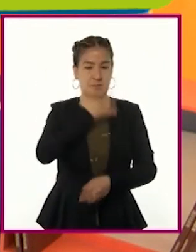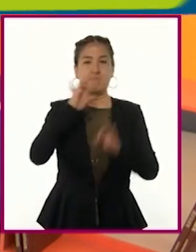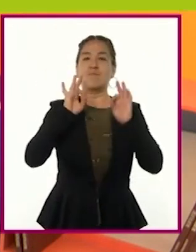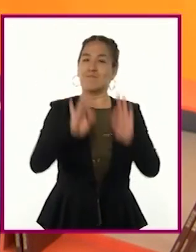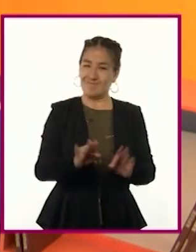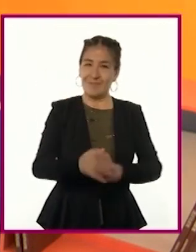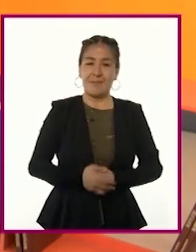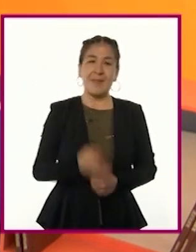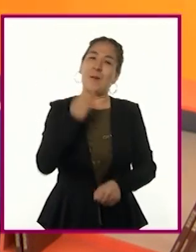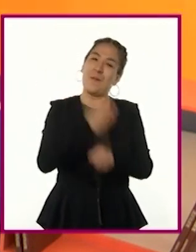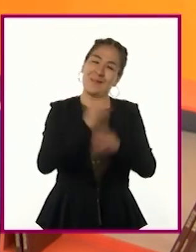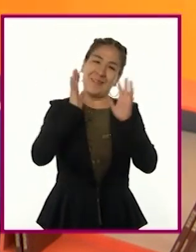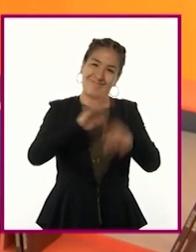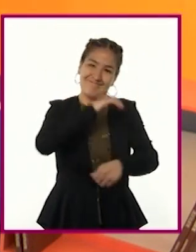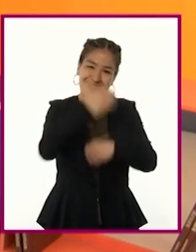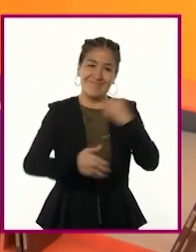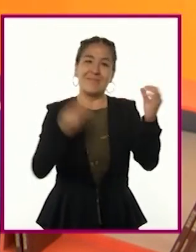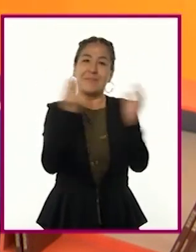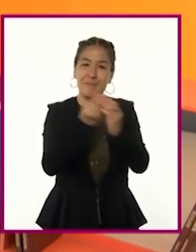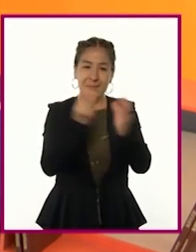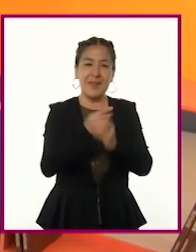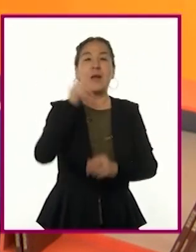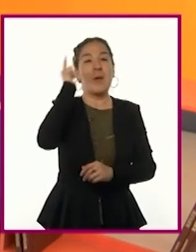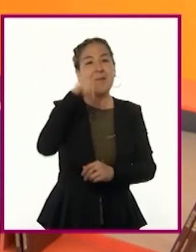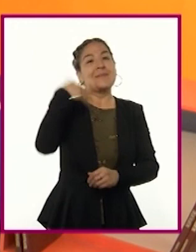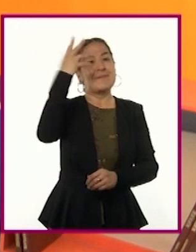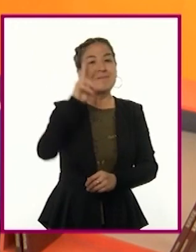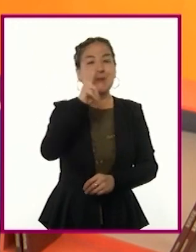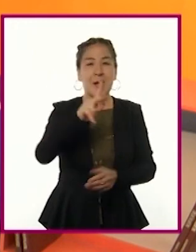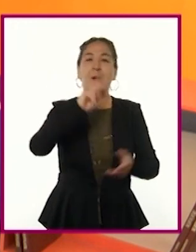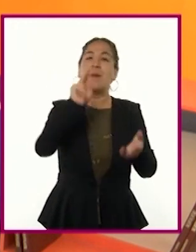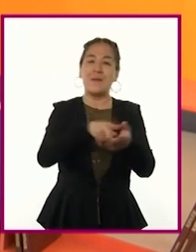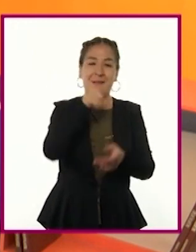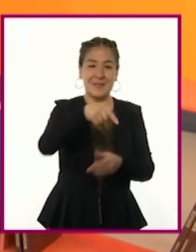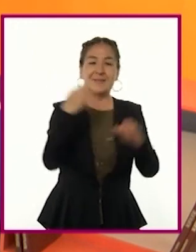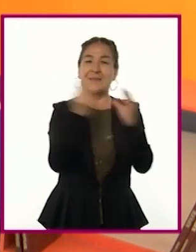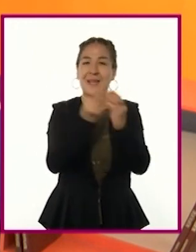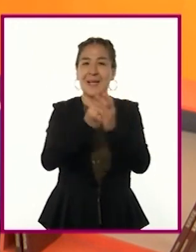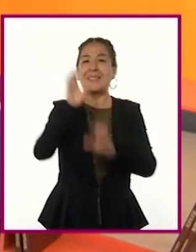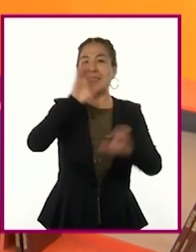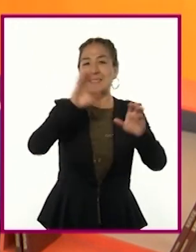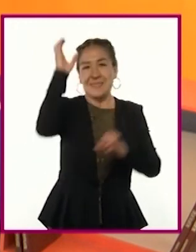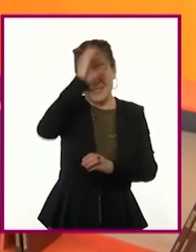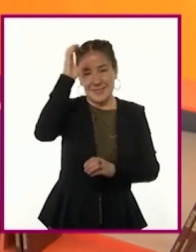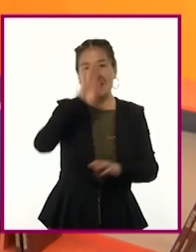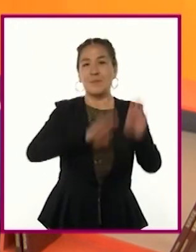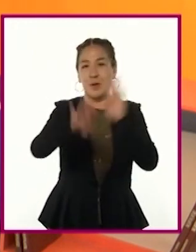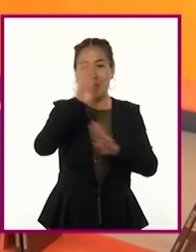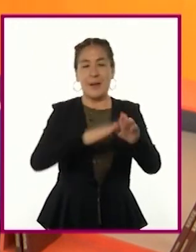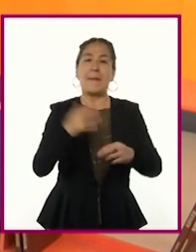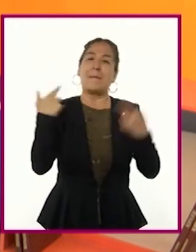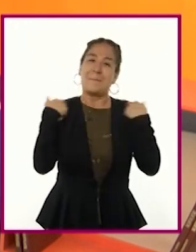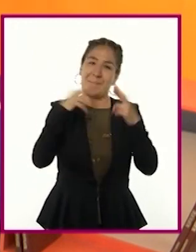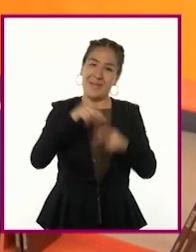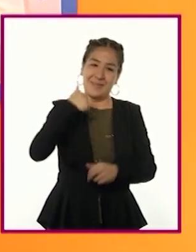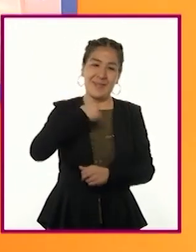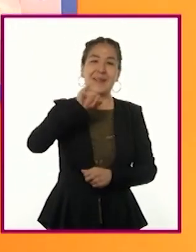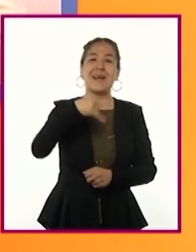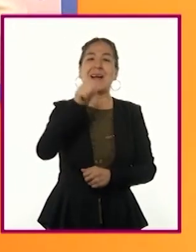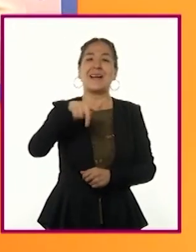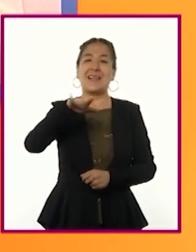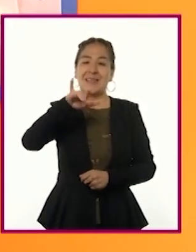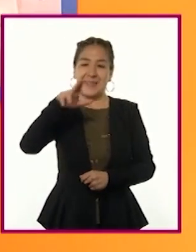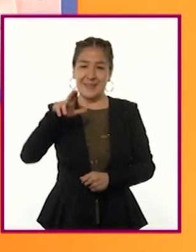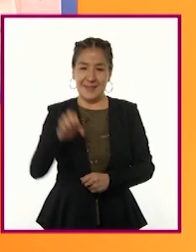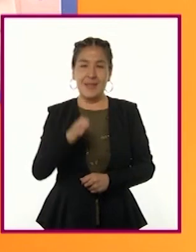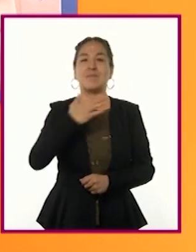pero esperamos verlos pronto en su asignatura de Ciencias Biología. Se despide la maestra Jacqueline Carrón Molina. Y